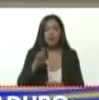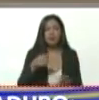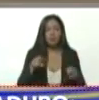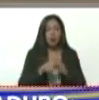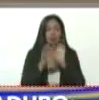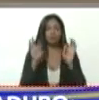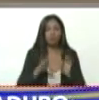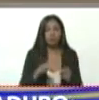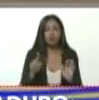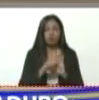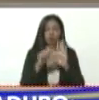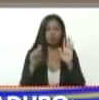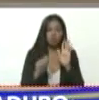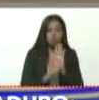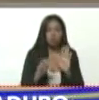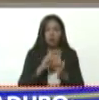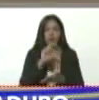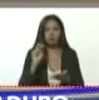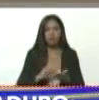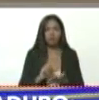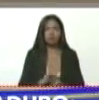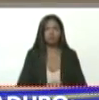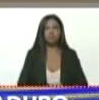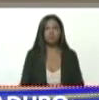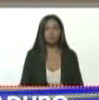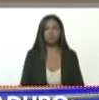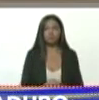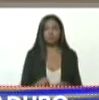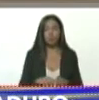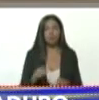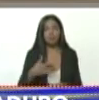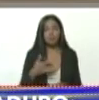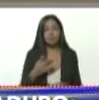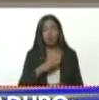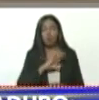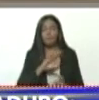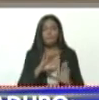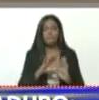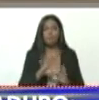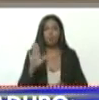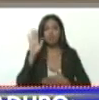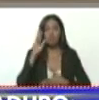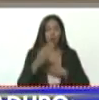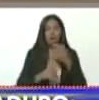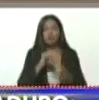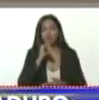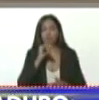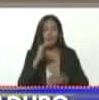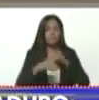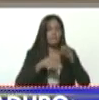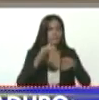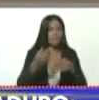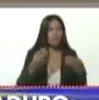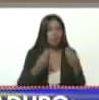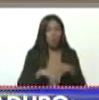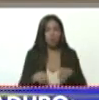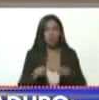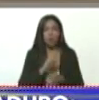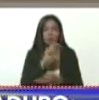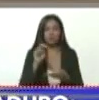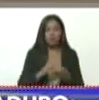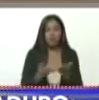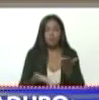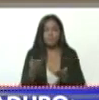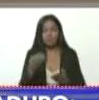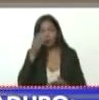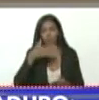la Constitución Nacional. En este sentido, nos comprometemos a informar paso a paso de estos acuerdos parciales al